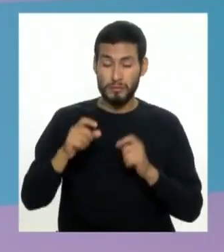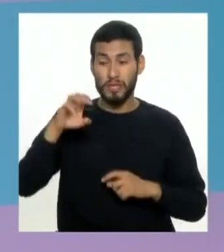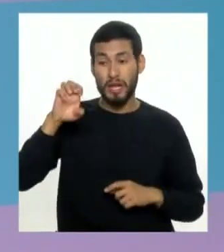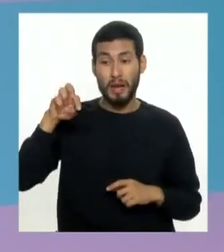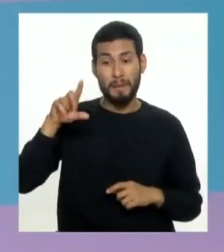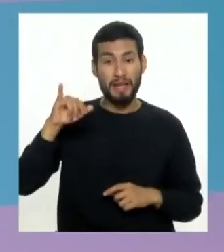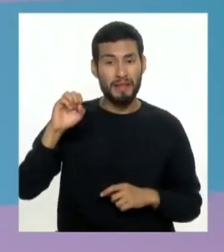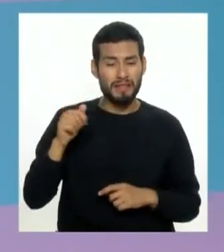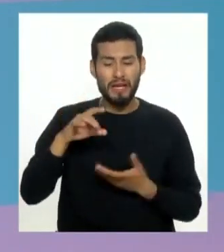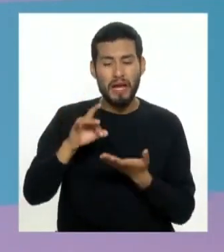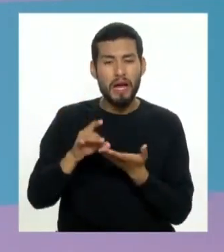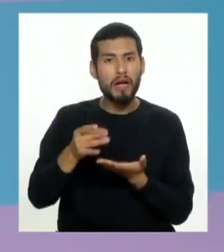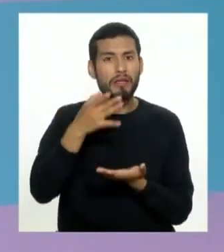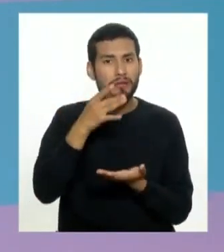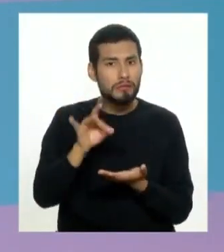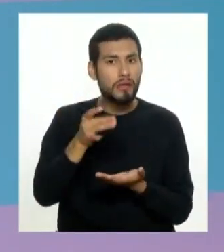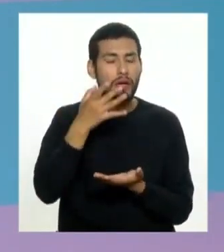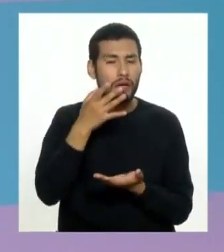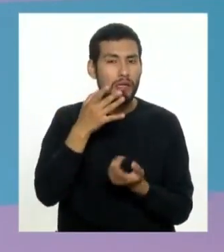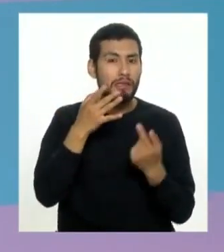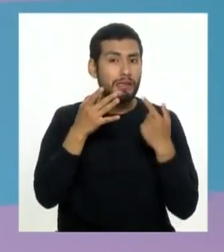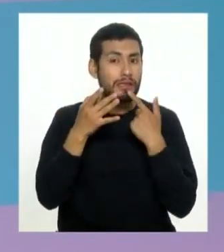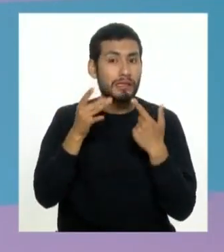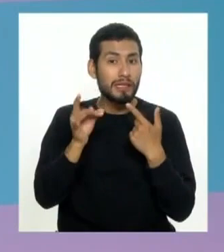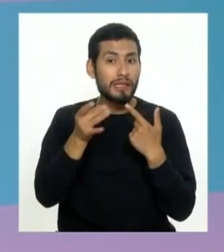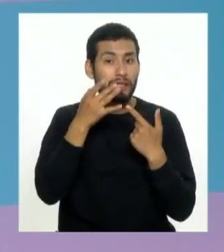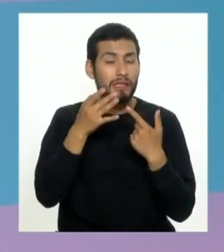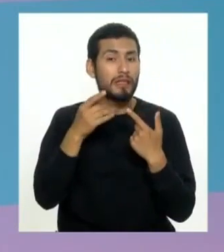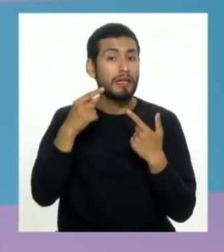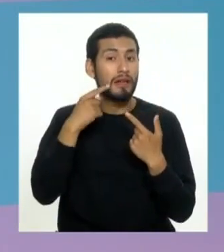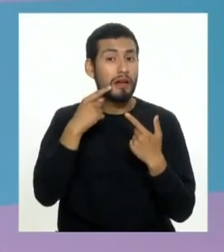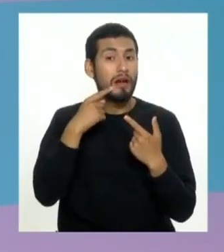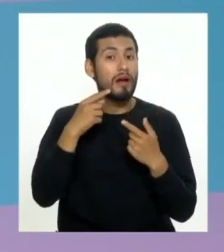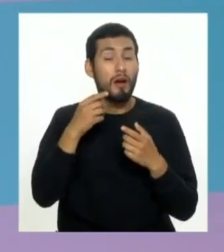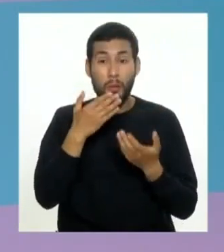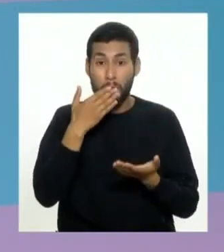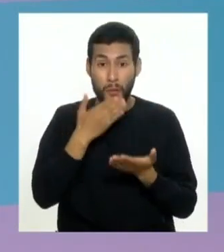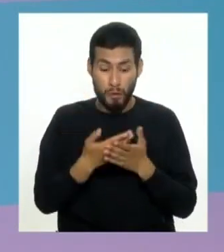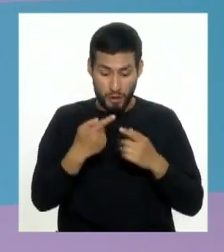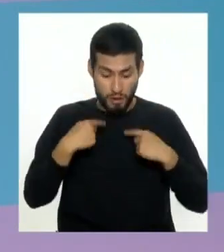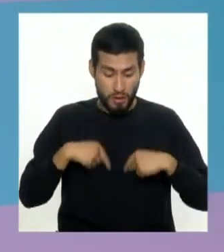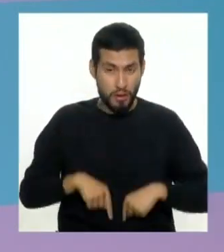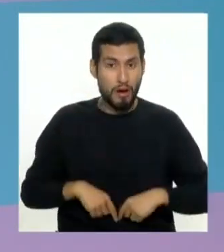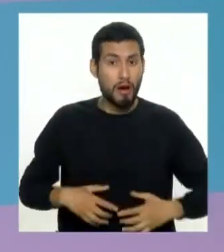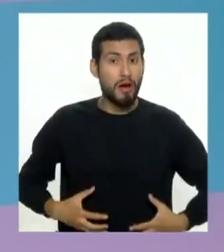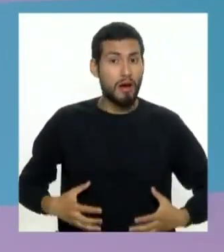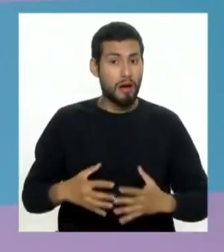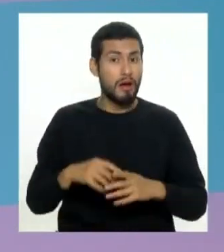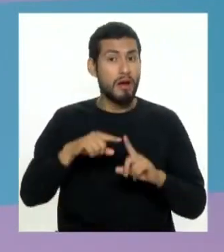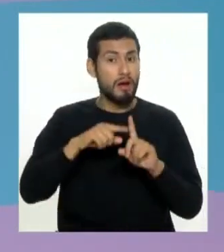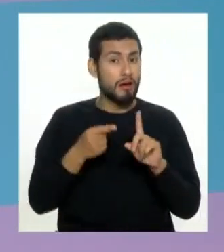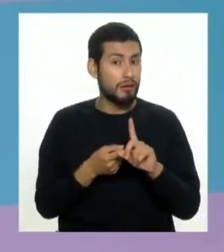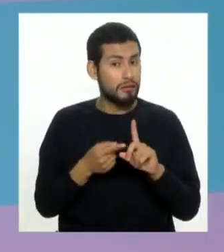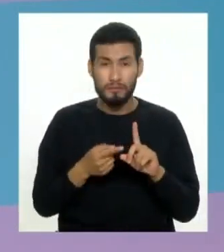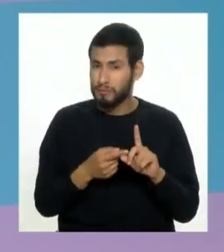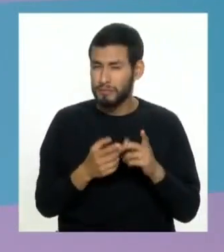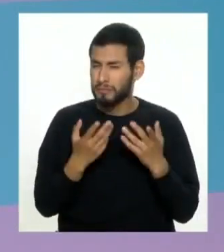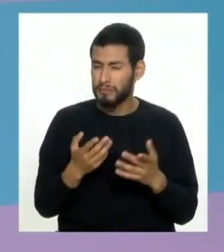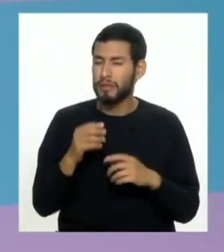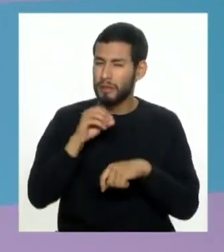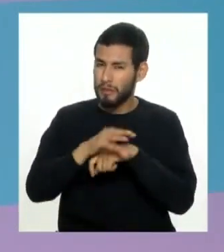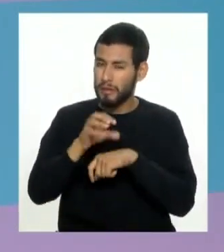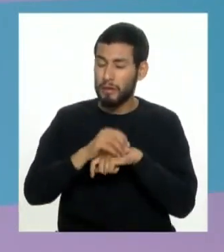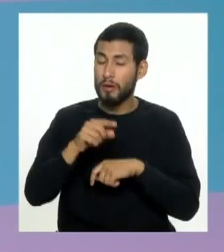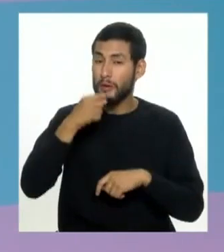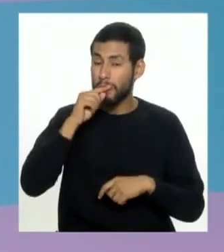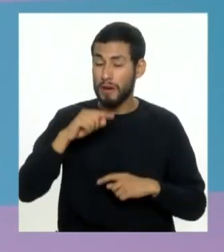van a tomar un medicamento. Y no siempre estos son seguros durante el embarazo. Entonces, lo recomendable cuando una mujer